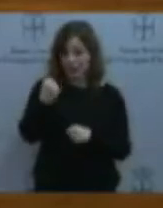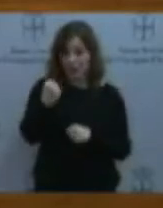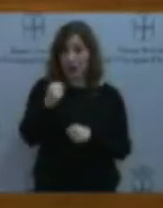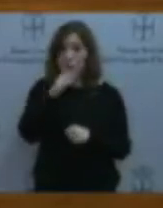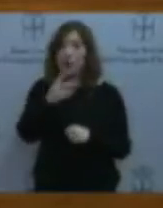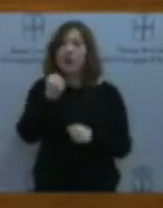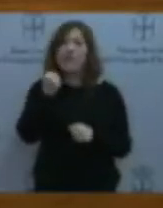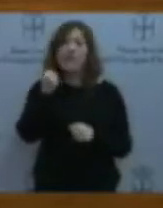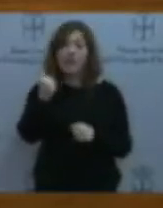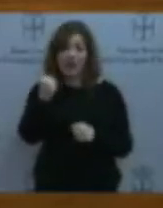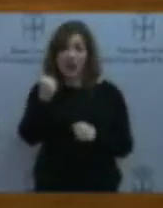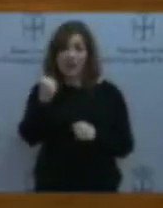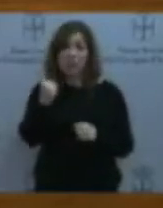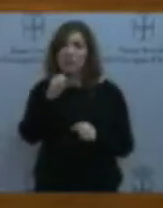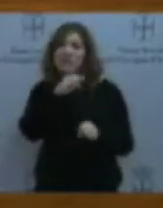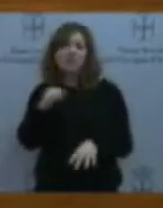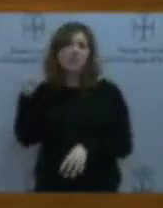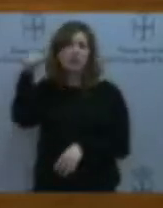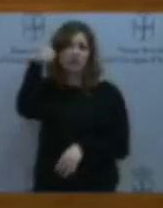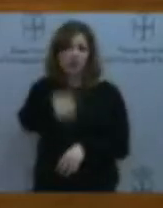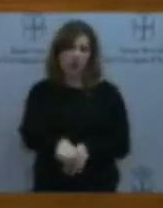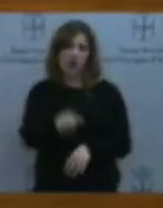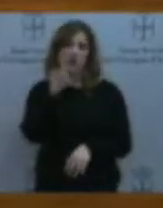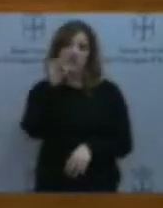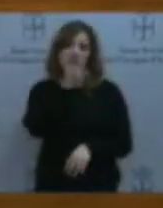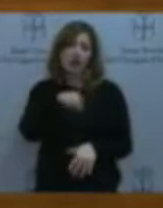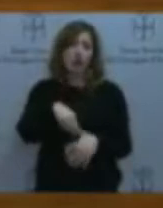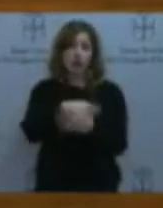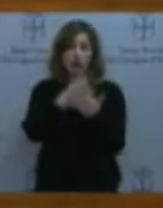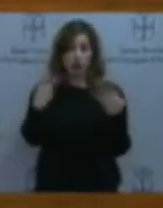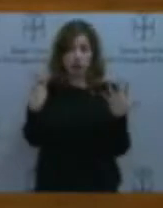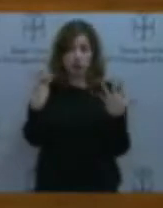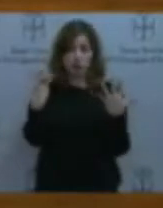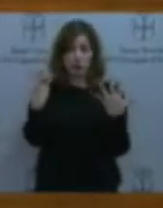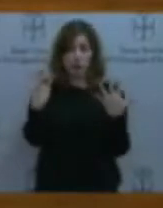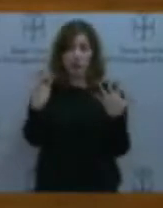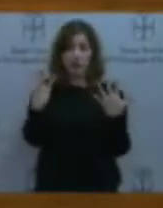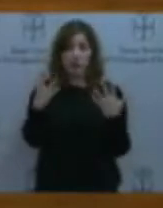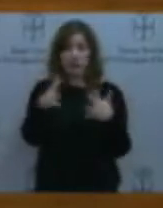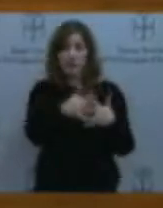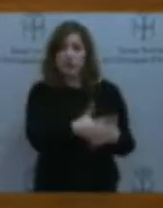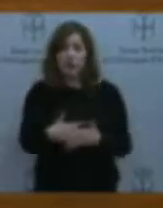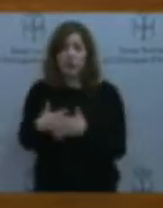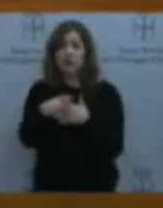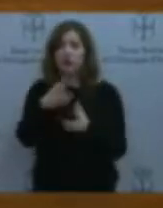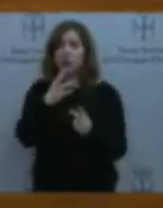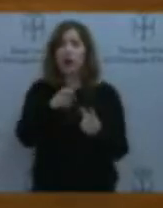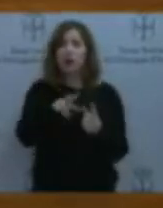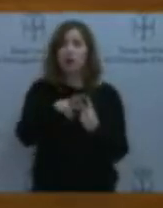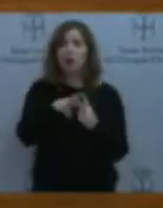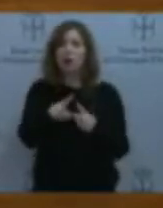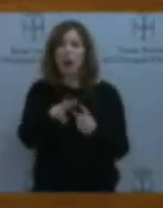federalismos, históricamente, desde el siglo XVIII, cuando llegó a los Estados Unidos, eran duales, es decir, había